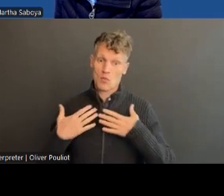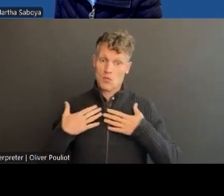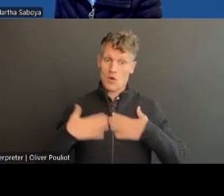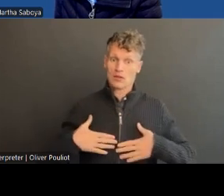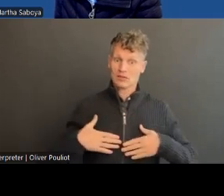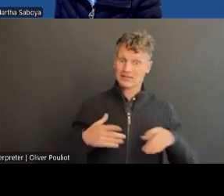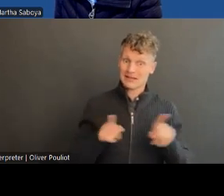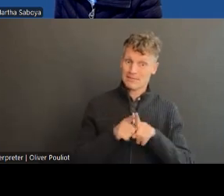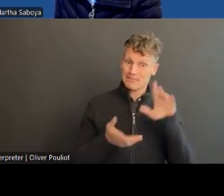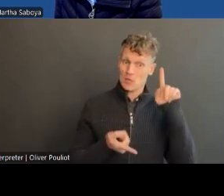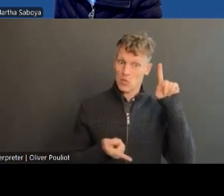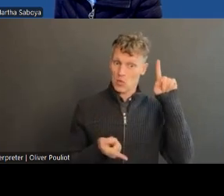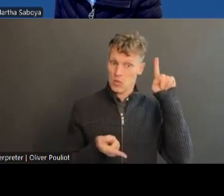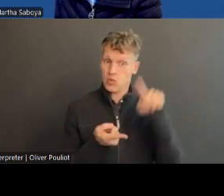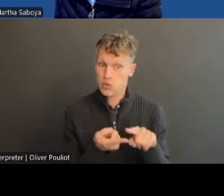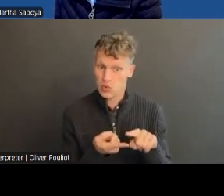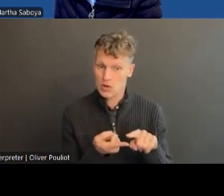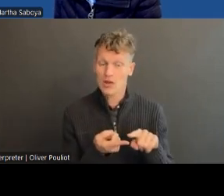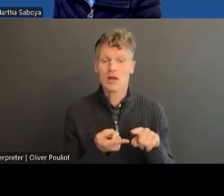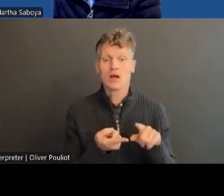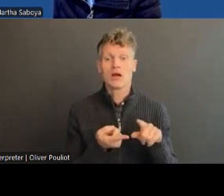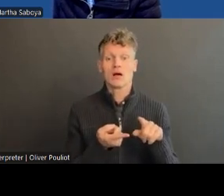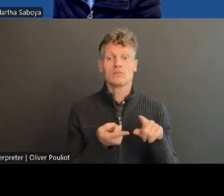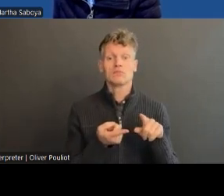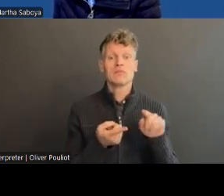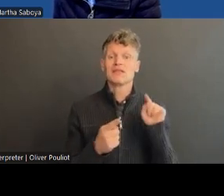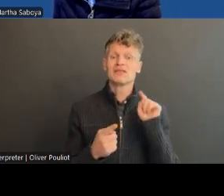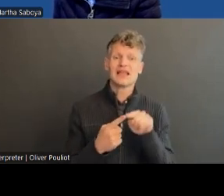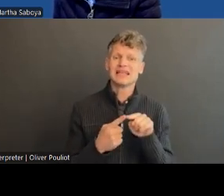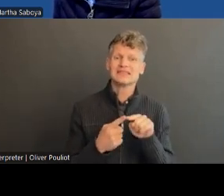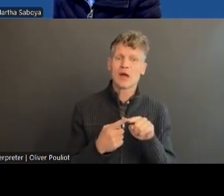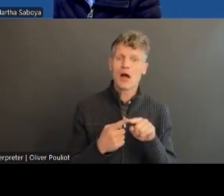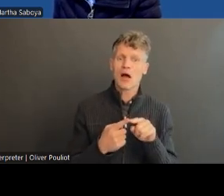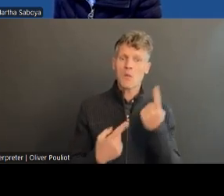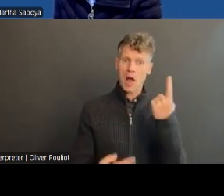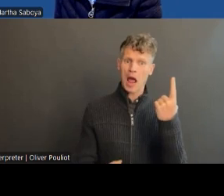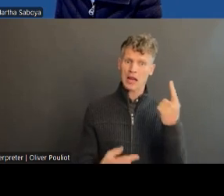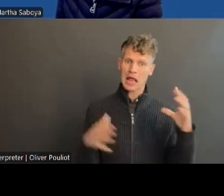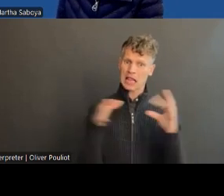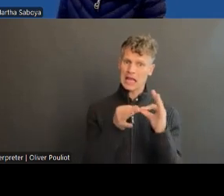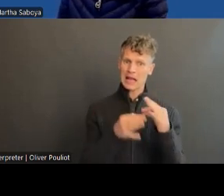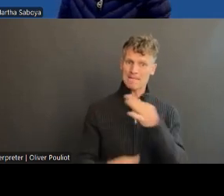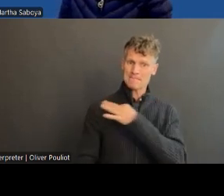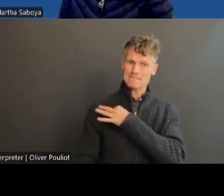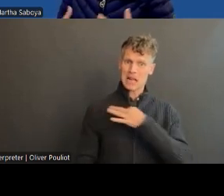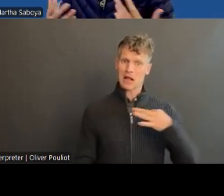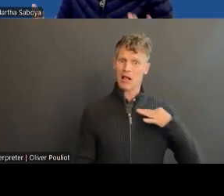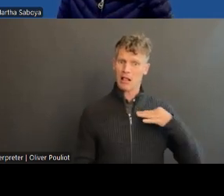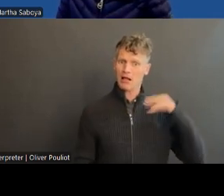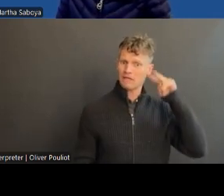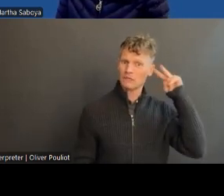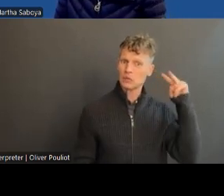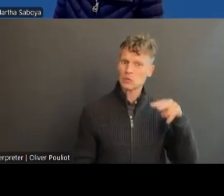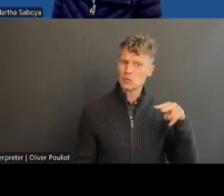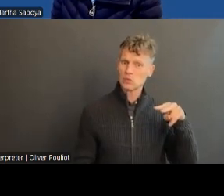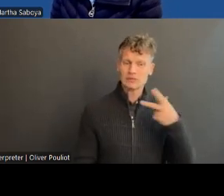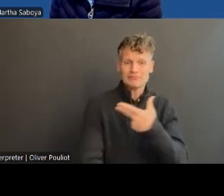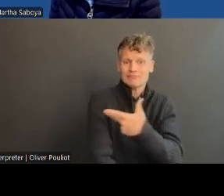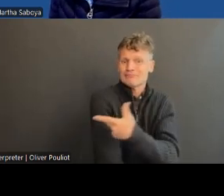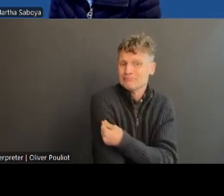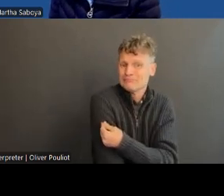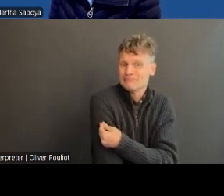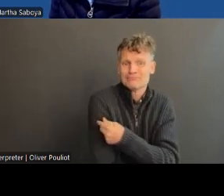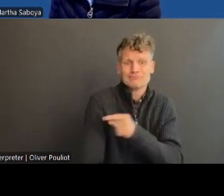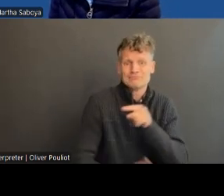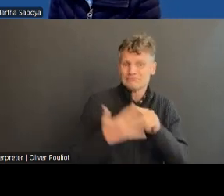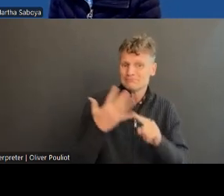práctica para poder eliminar las enfermedades. Estamos hablando de elementos relacionados con otros factores y no solo